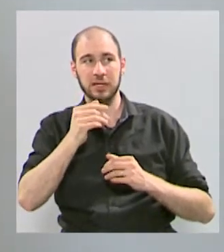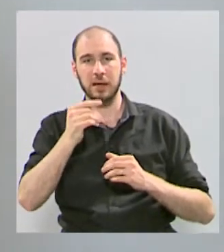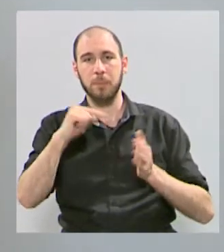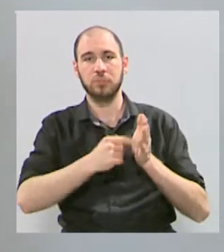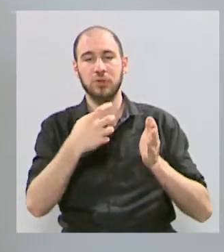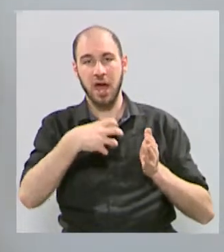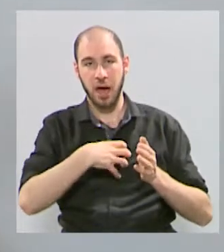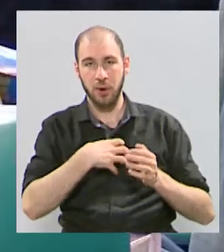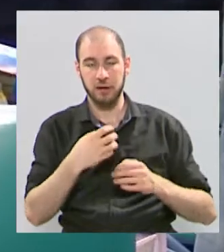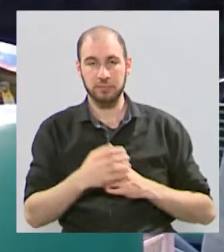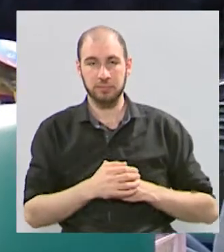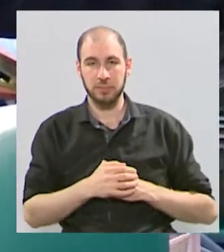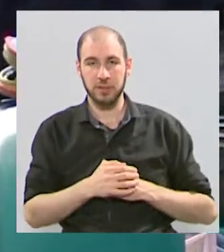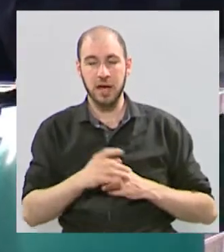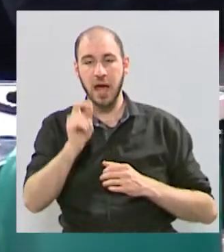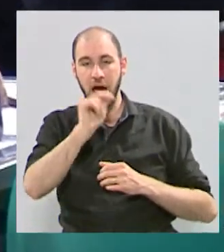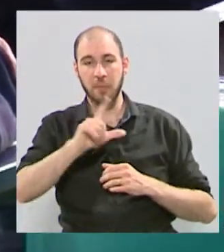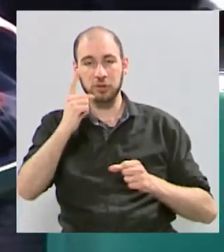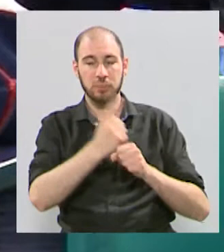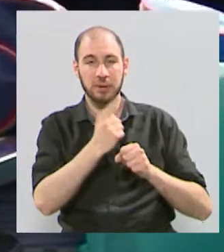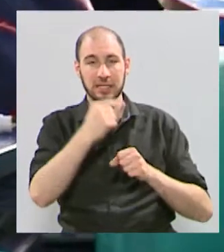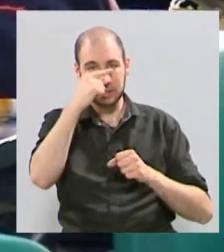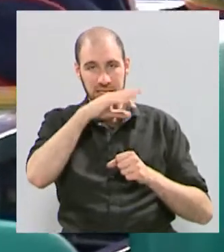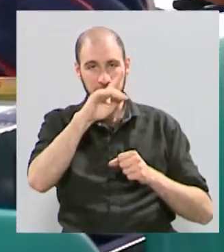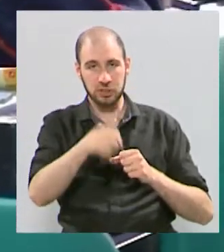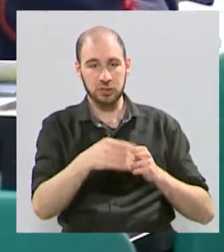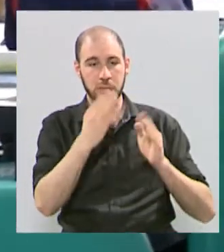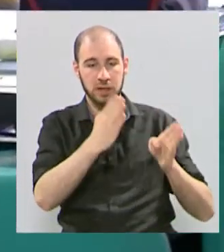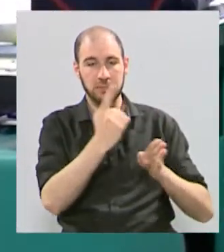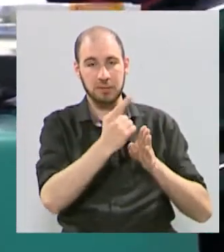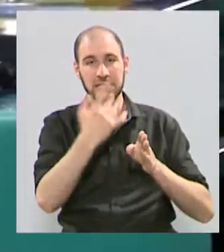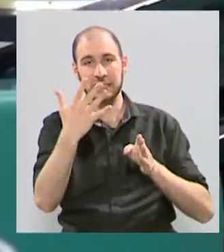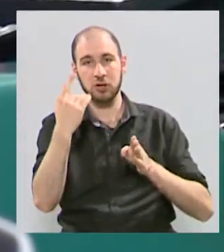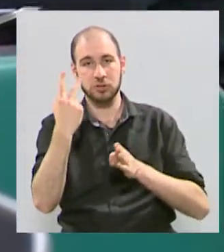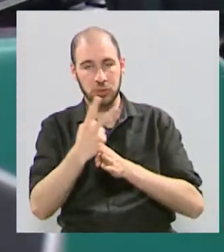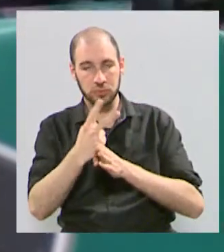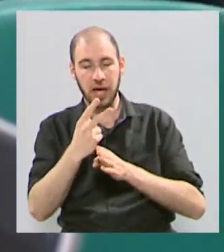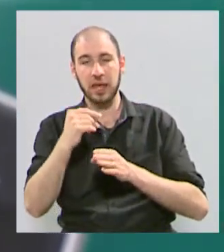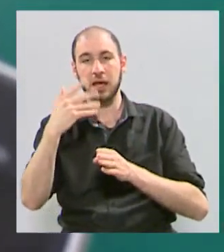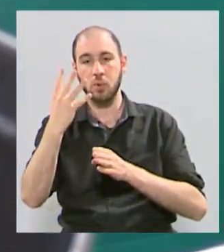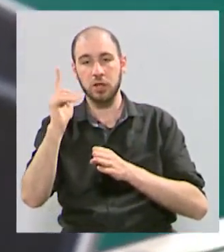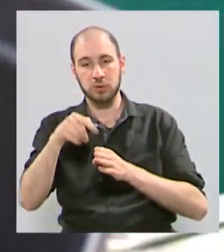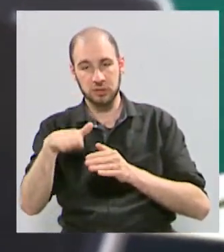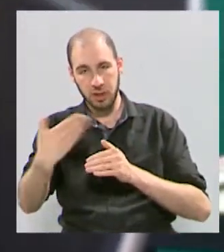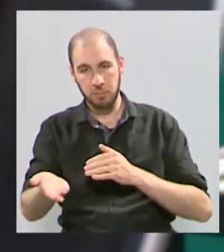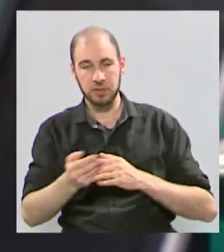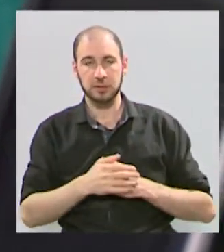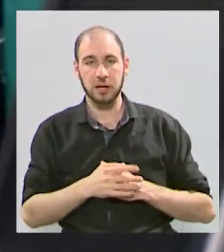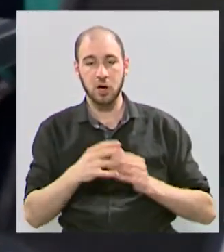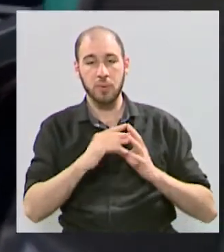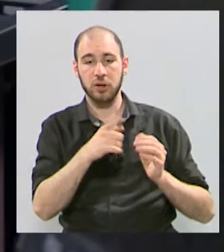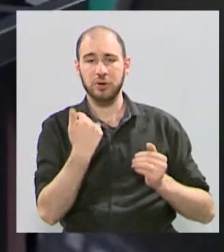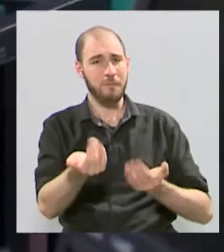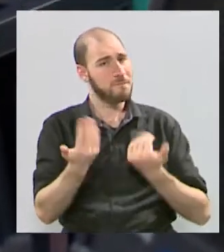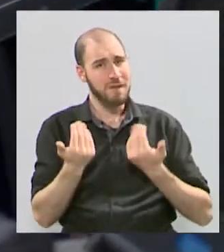ítem aula, donde los aumentos en primaria fueron un 7% del primer tramo, 5% en secundaria, 4% después. Con nosotros tiene una